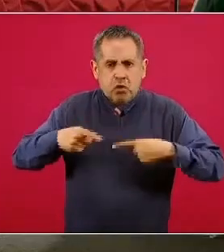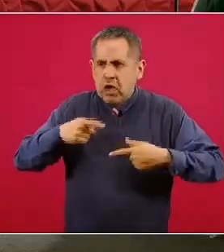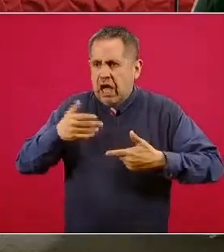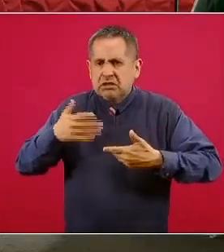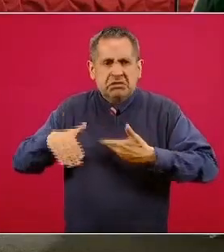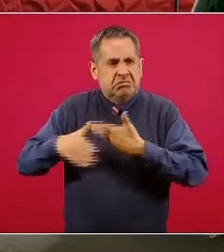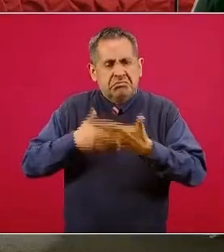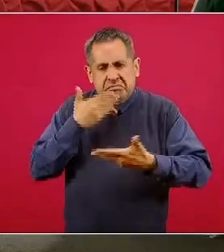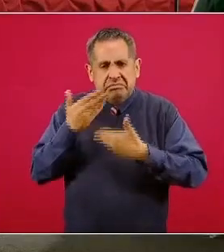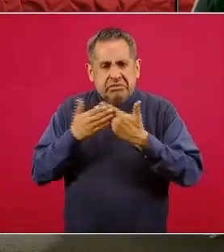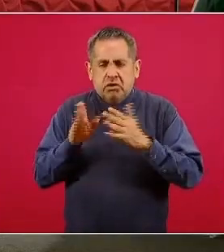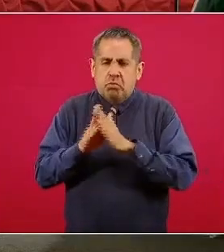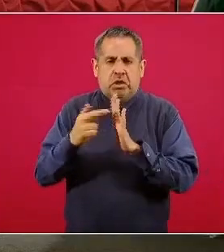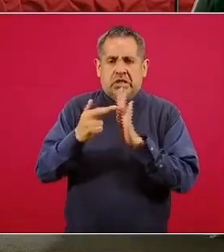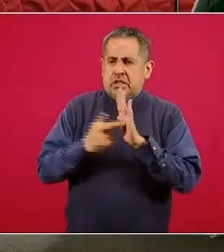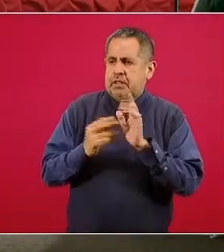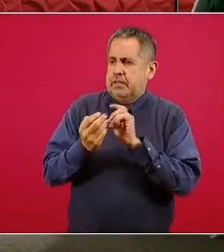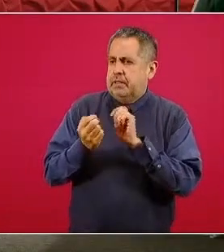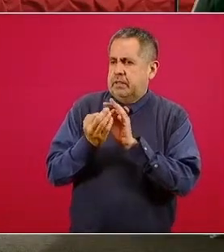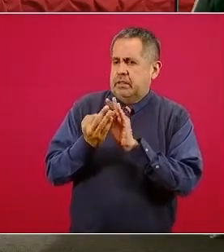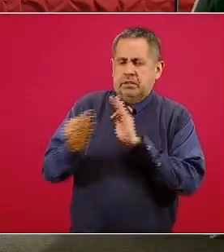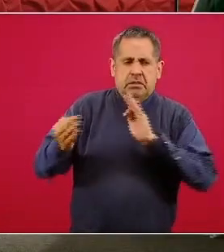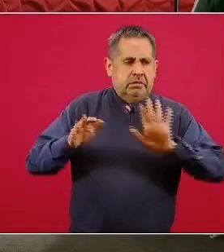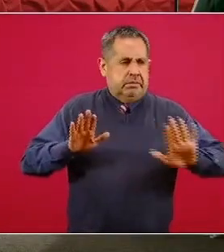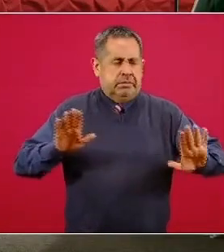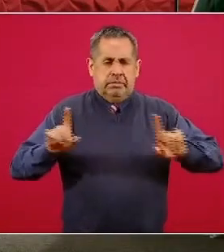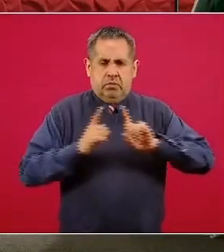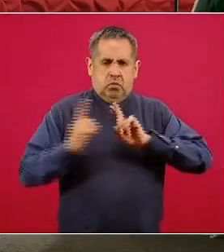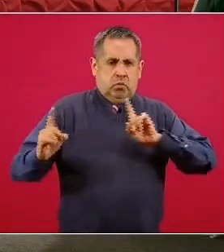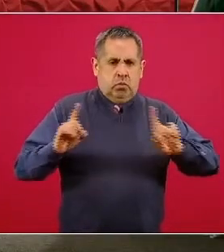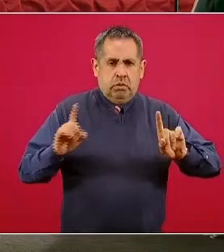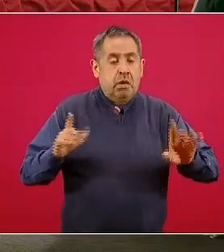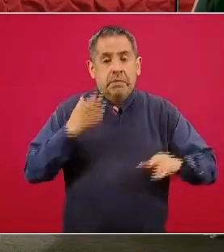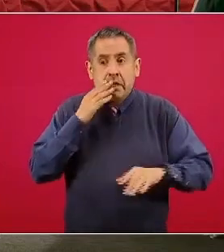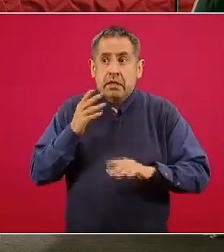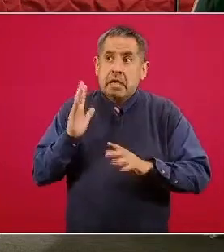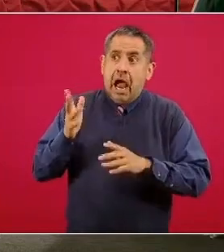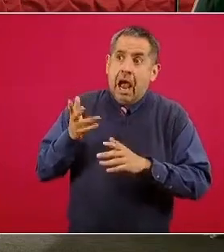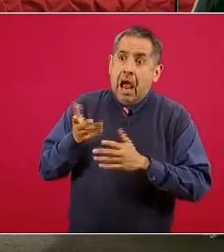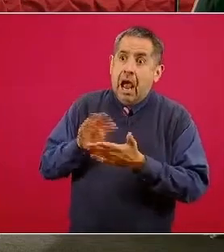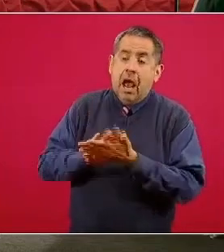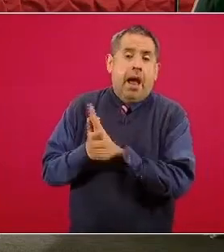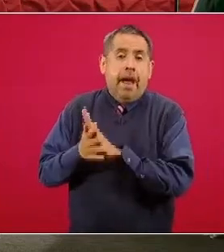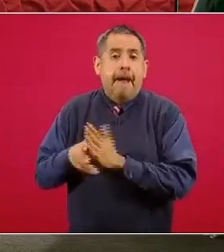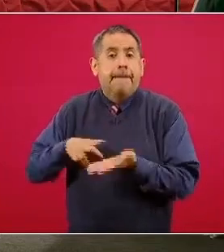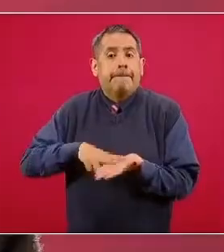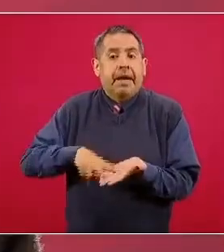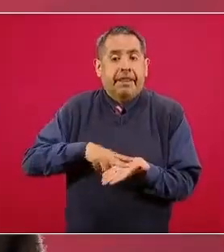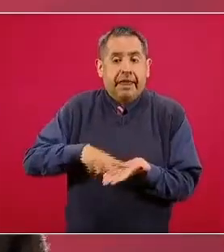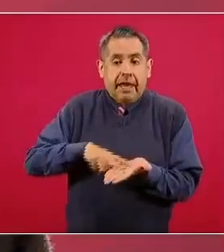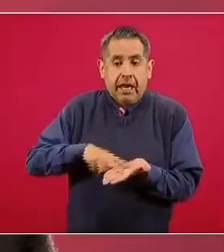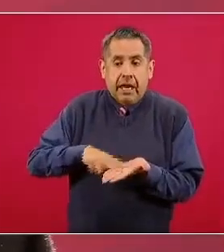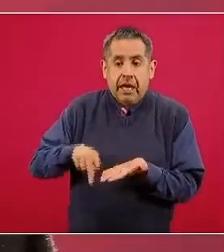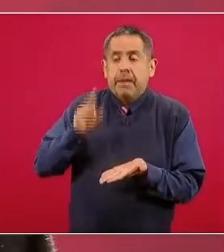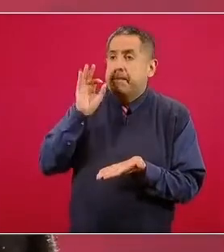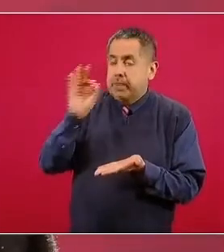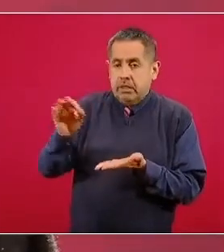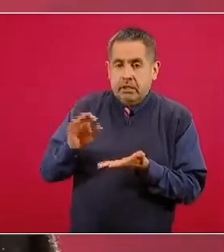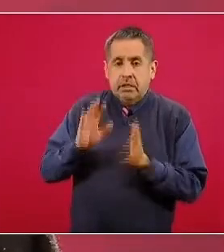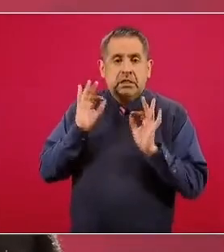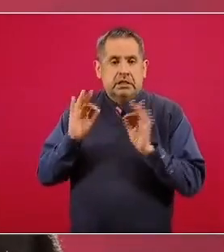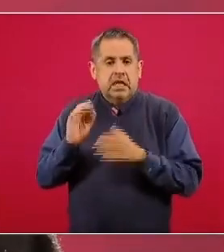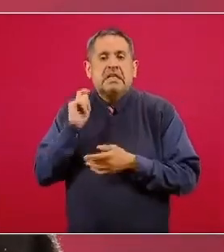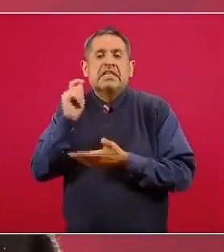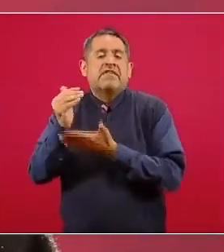prácticas en las medidas de prevención, ha logrado tener semáforo verde. Fue el primer estado. Eso quiere decir, semáforo verde, un